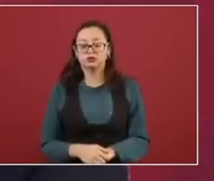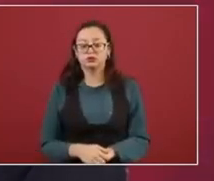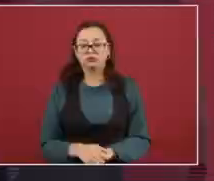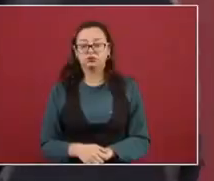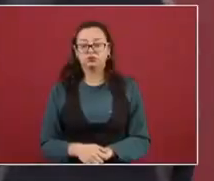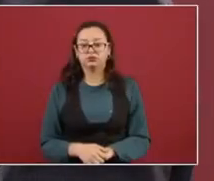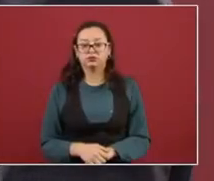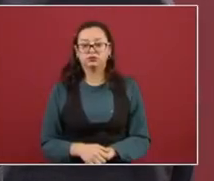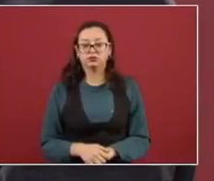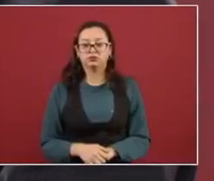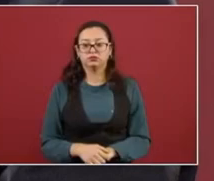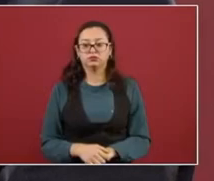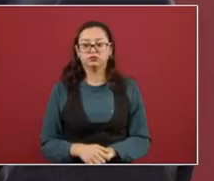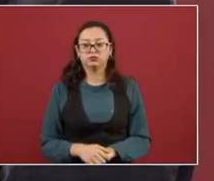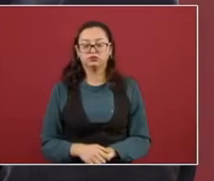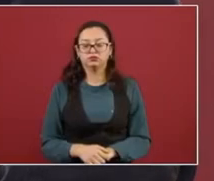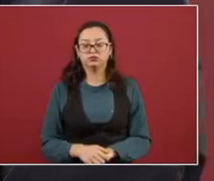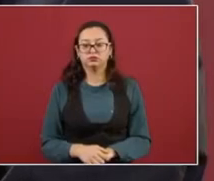hay